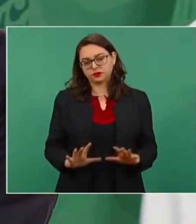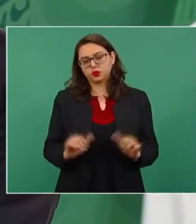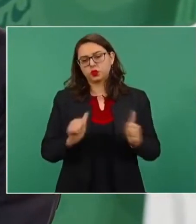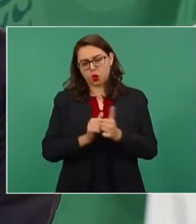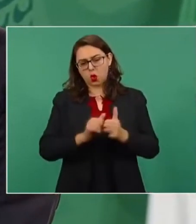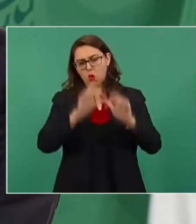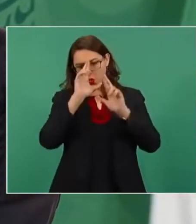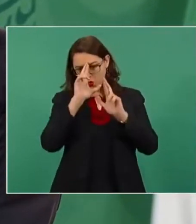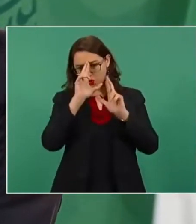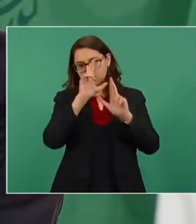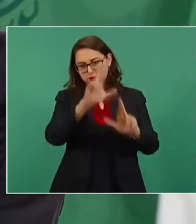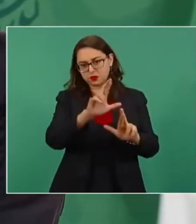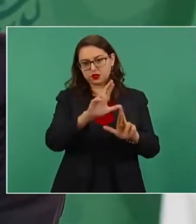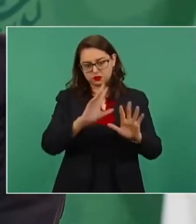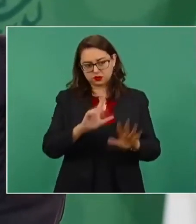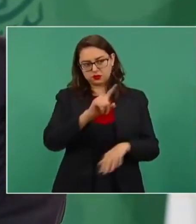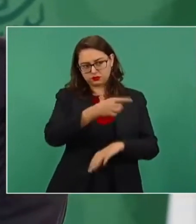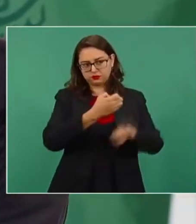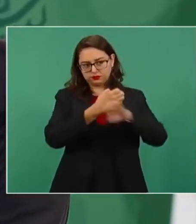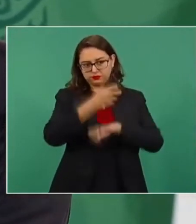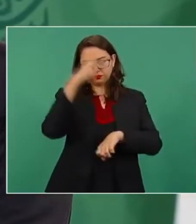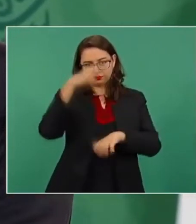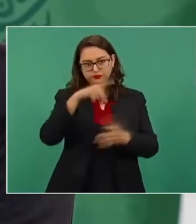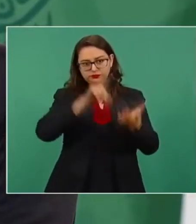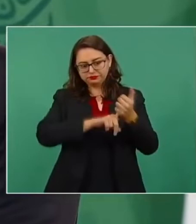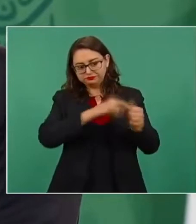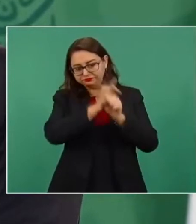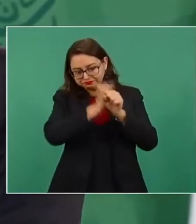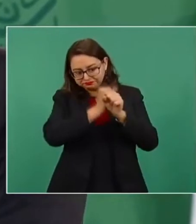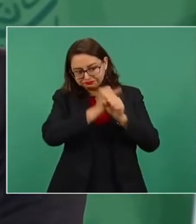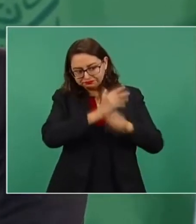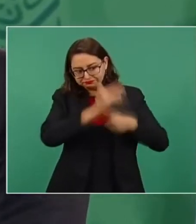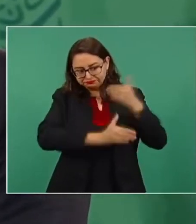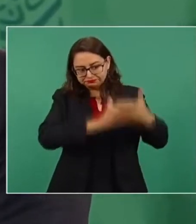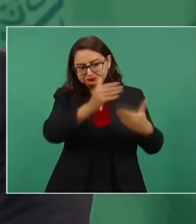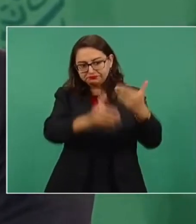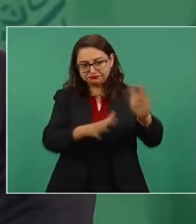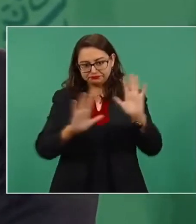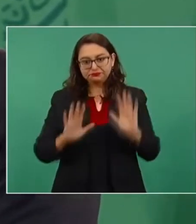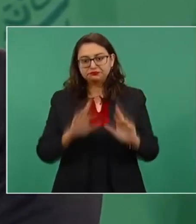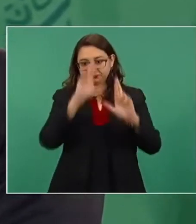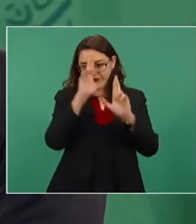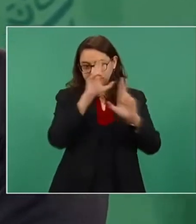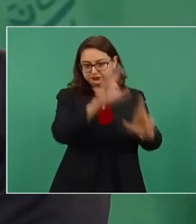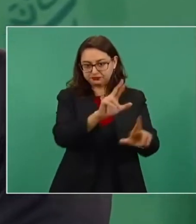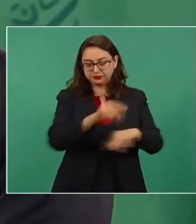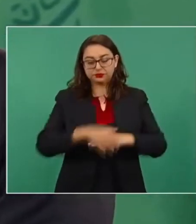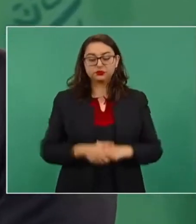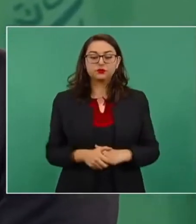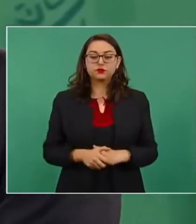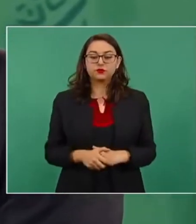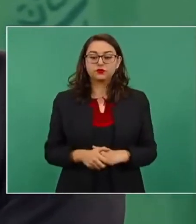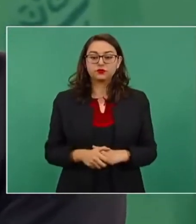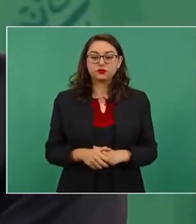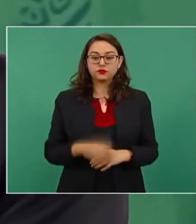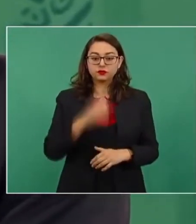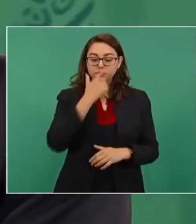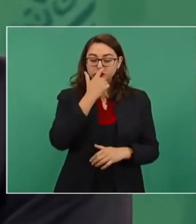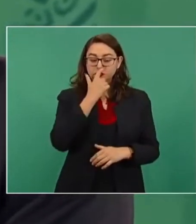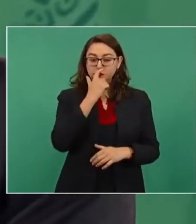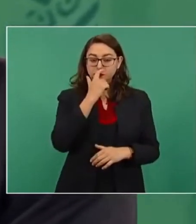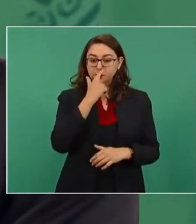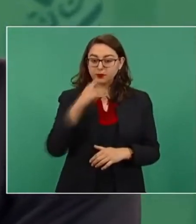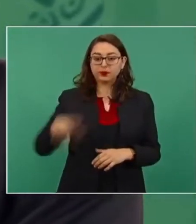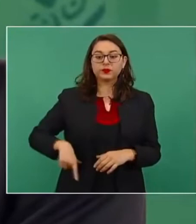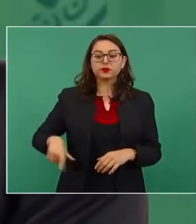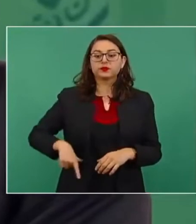las investigaciones iniciales que han hecho en el Estado de México. Hay buena relación con